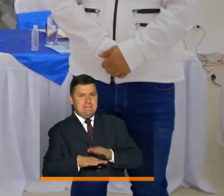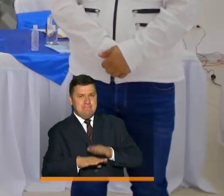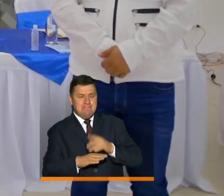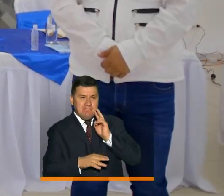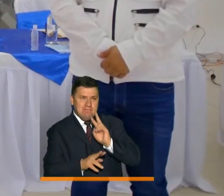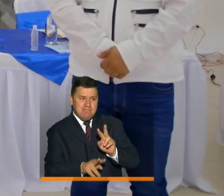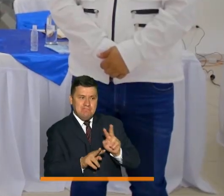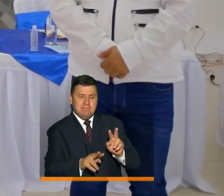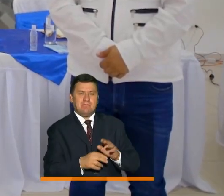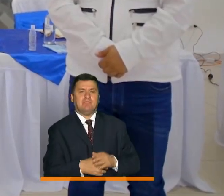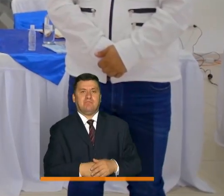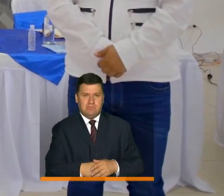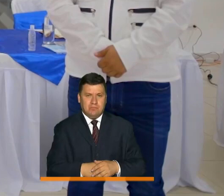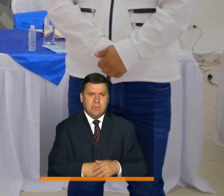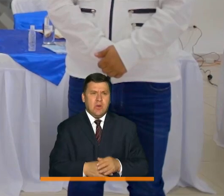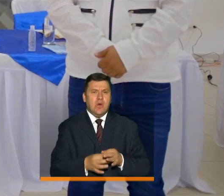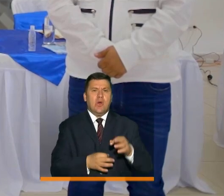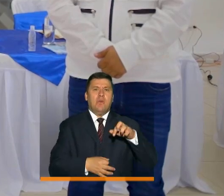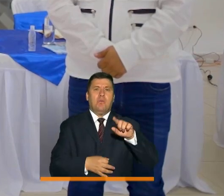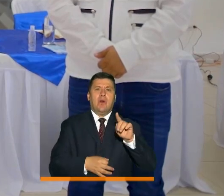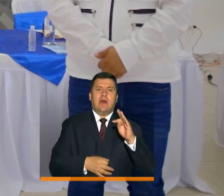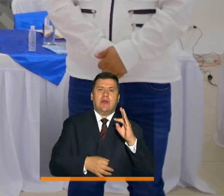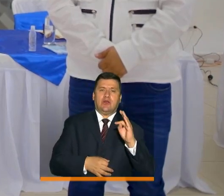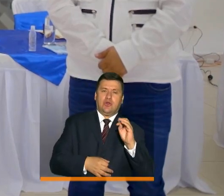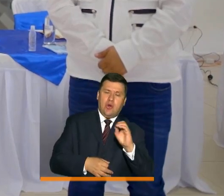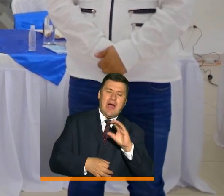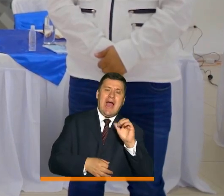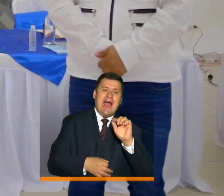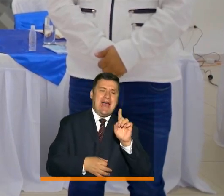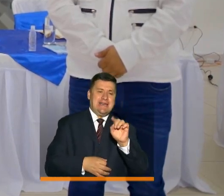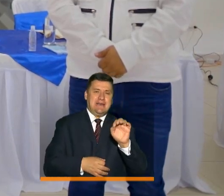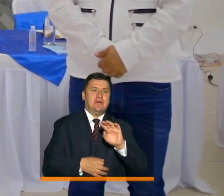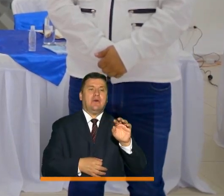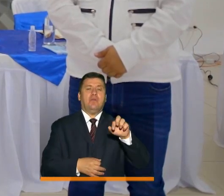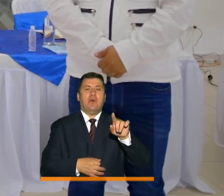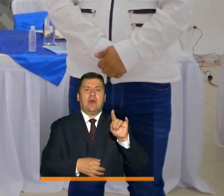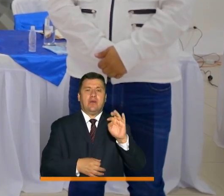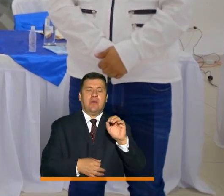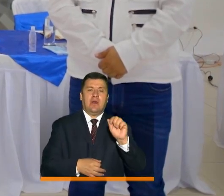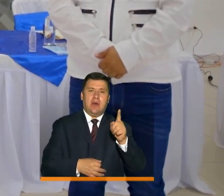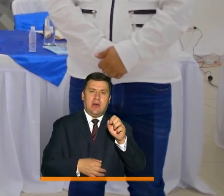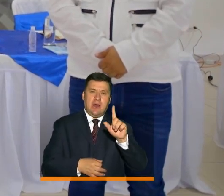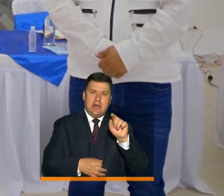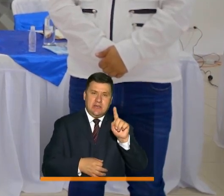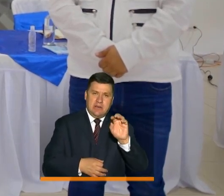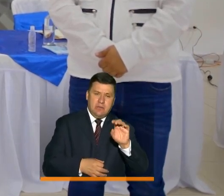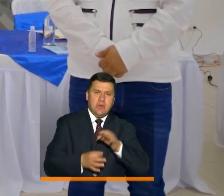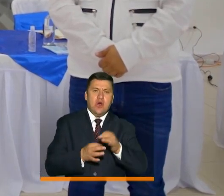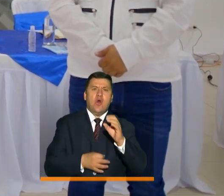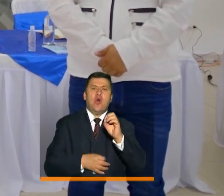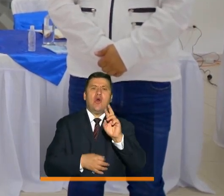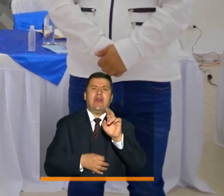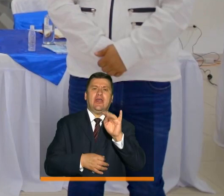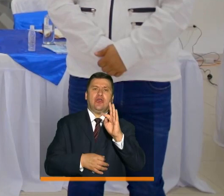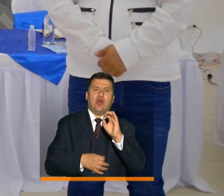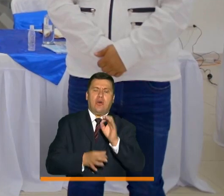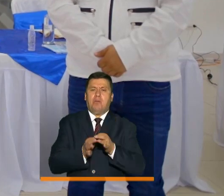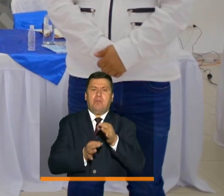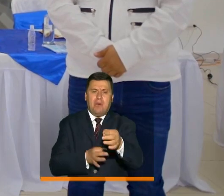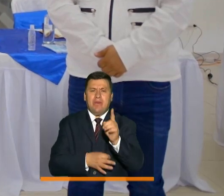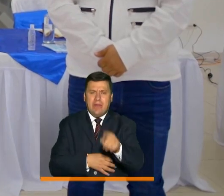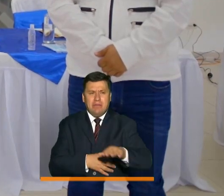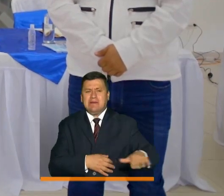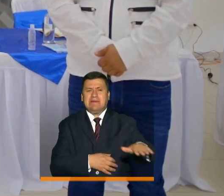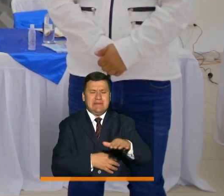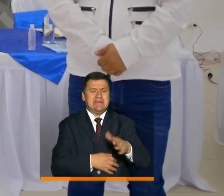viendo en Puerto Asís, también se ha visto en Puerto Leguízamo, en el municipio de Orito, pero evidentemente también